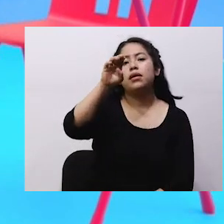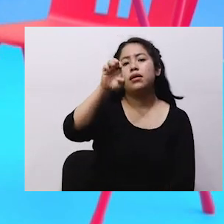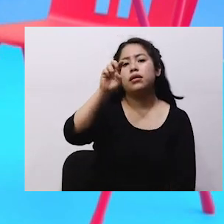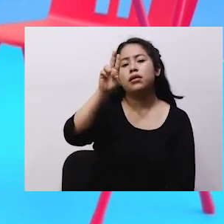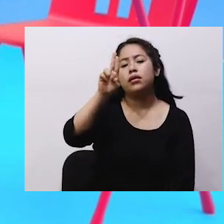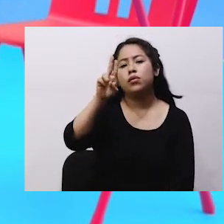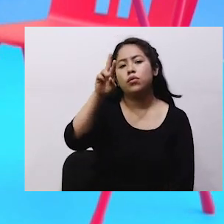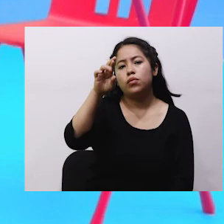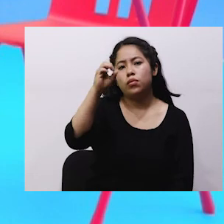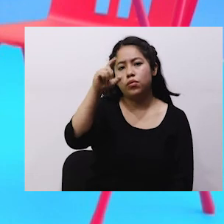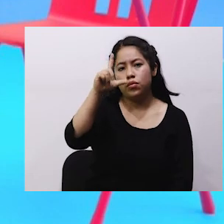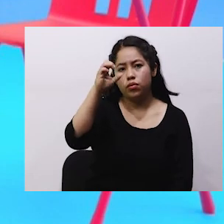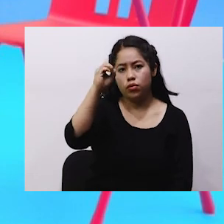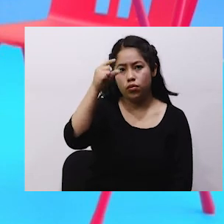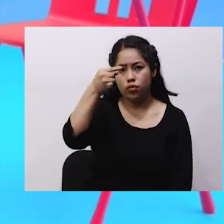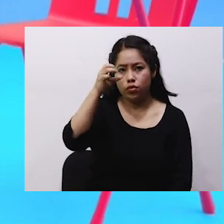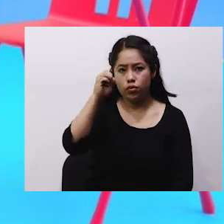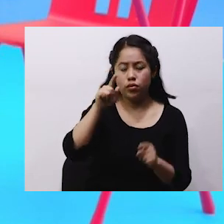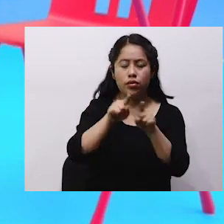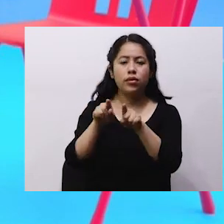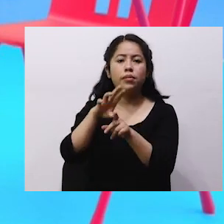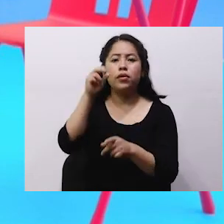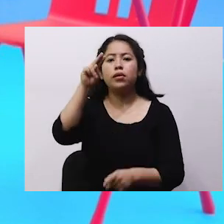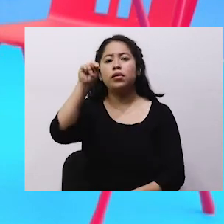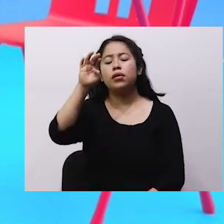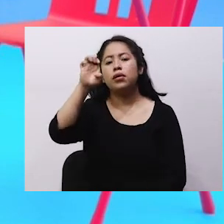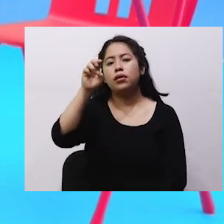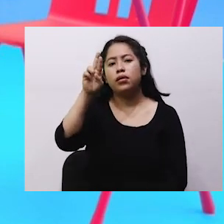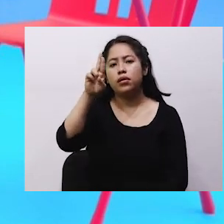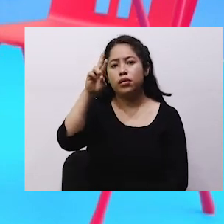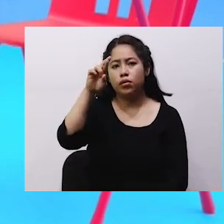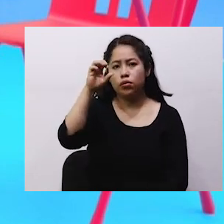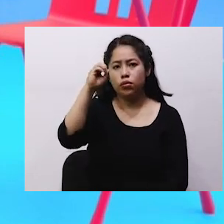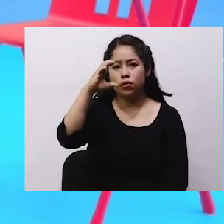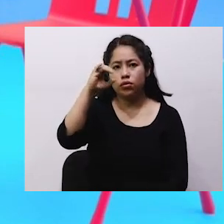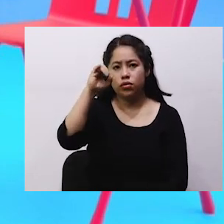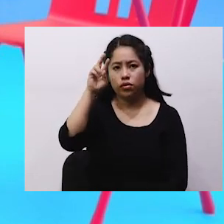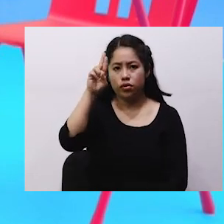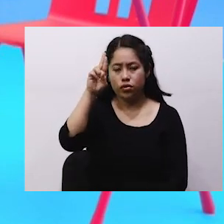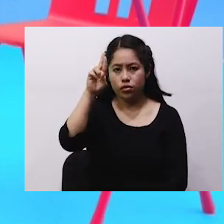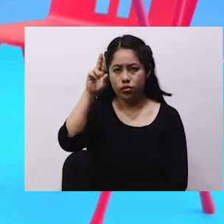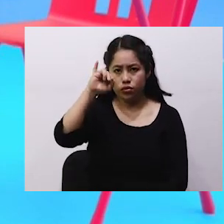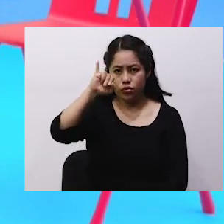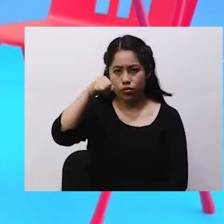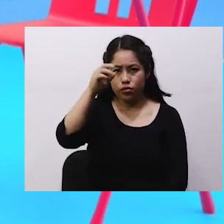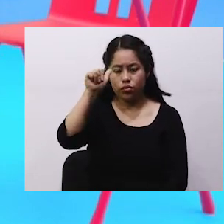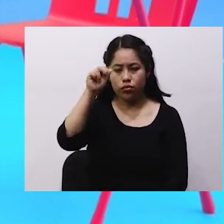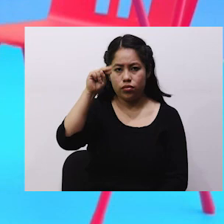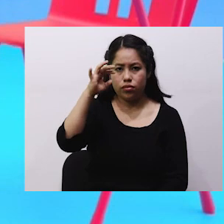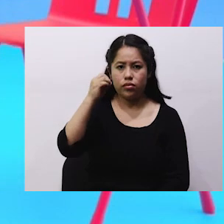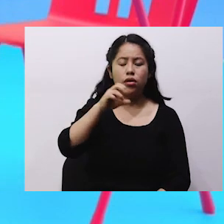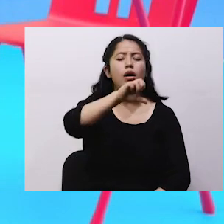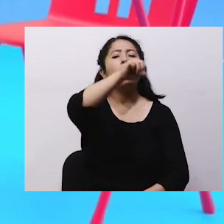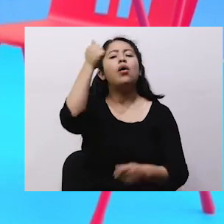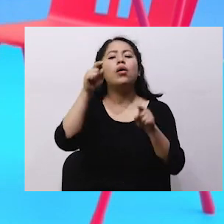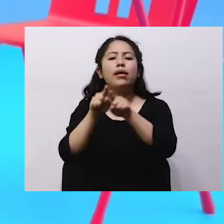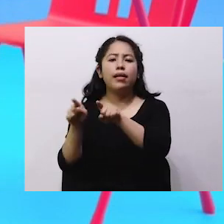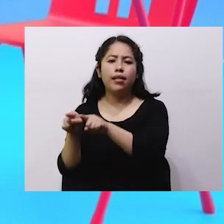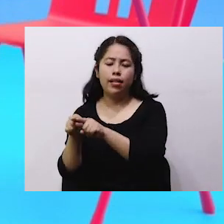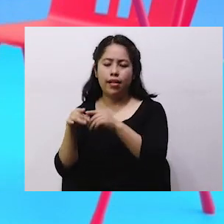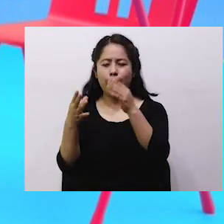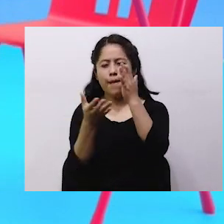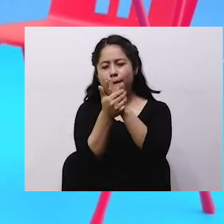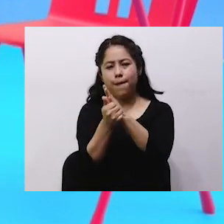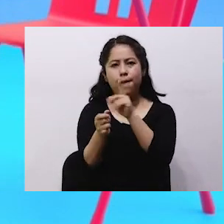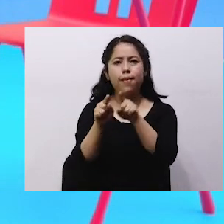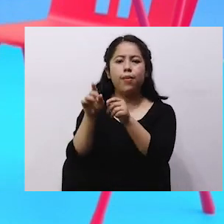y neurocirujano, pero a ellos los acompañan otros especialistas como los oncólogos, los psicólogos y